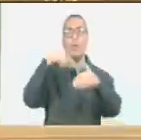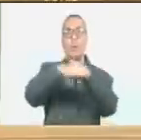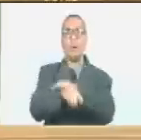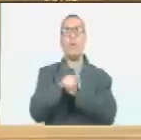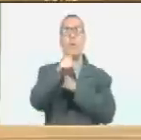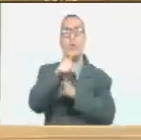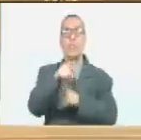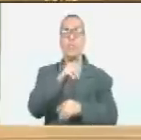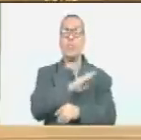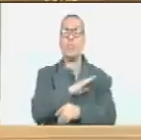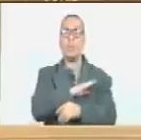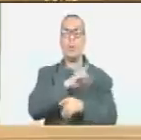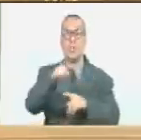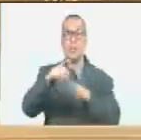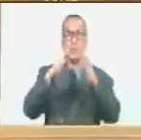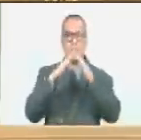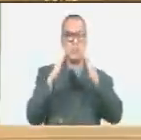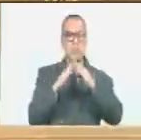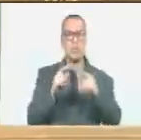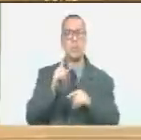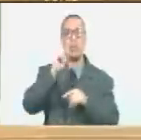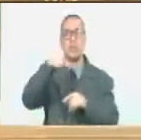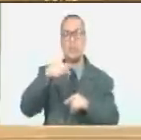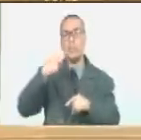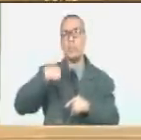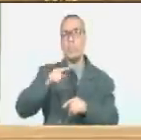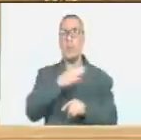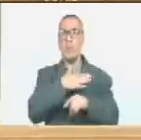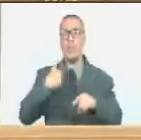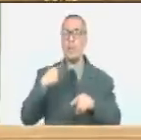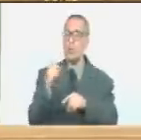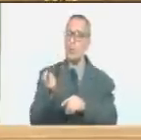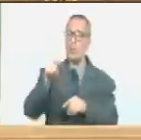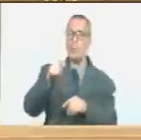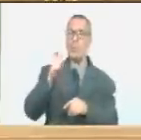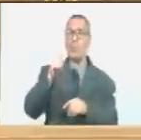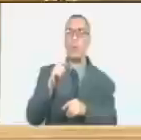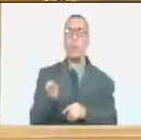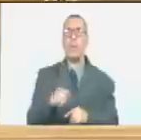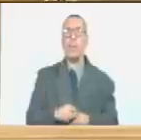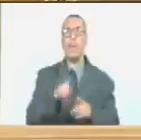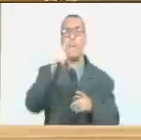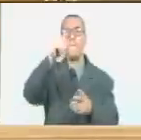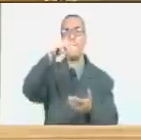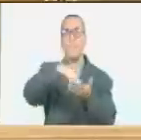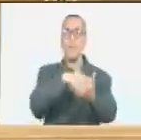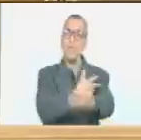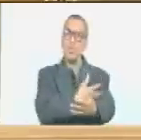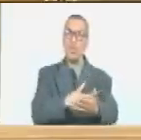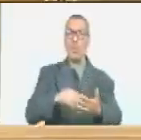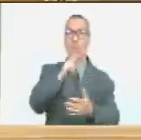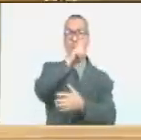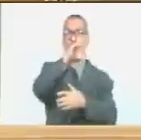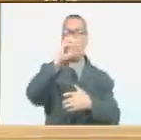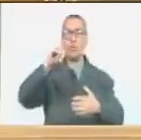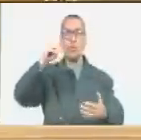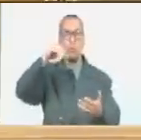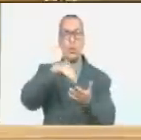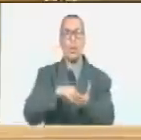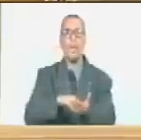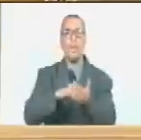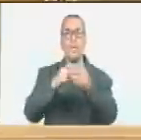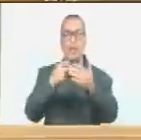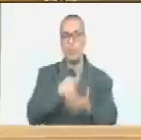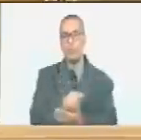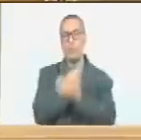a ese derecho de la vivienda. Y a eso también le tenemos que sumar los más de 1.200.000